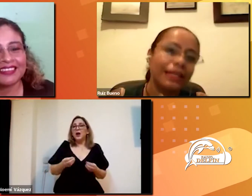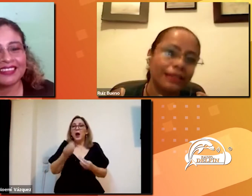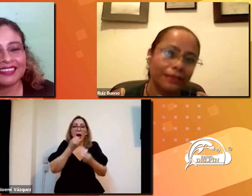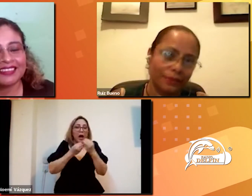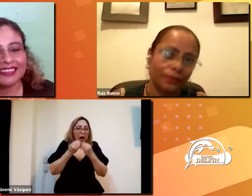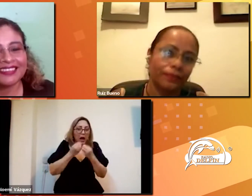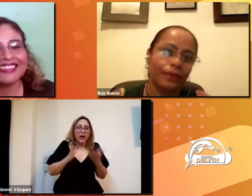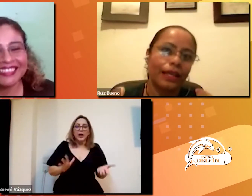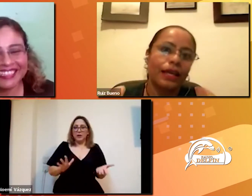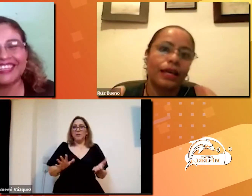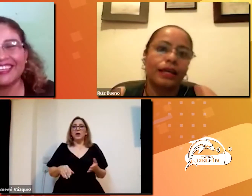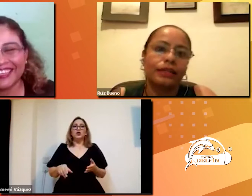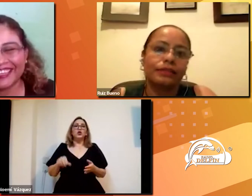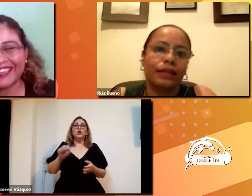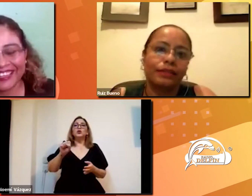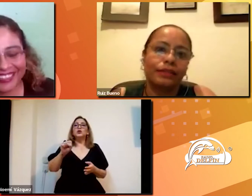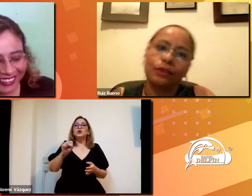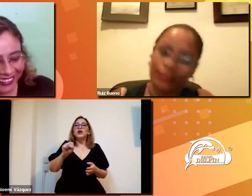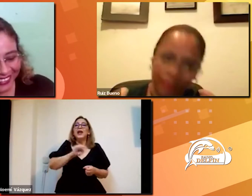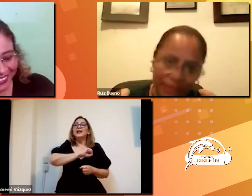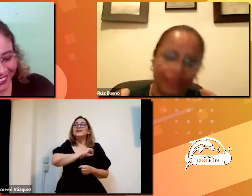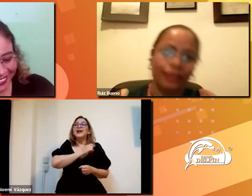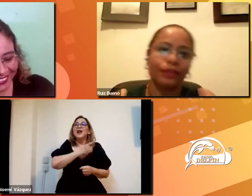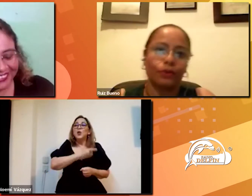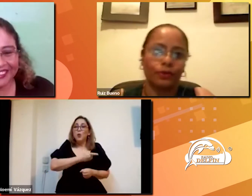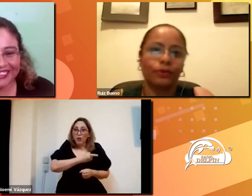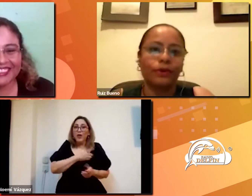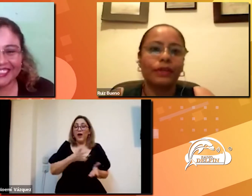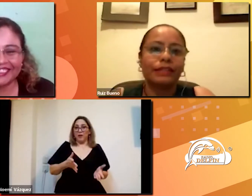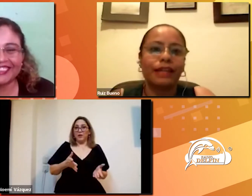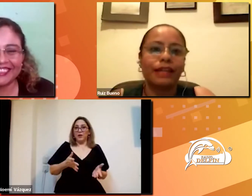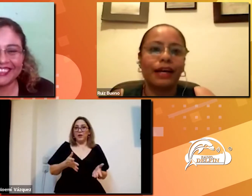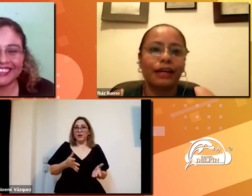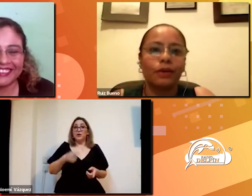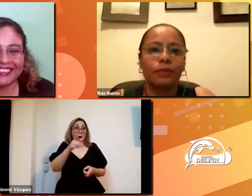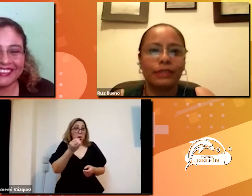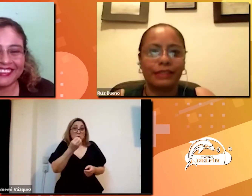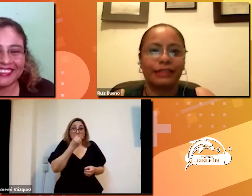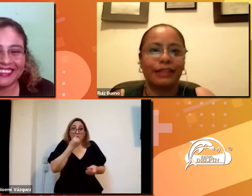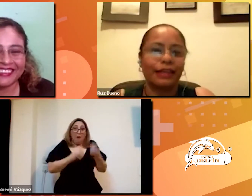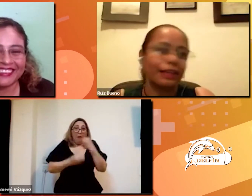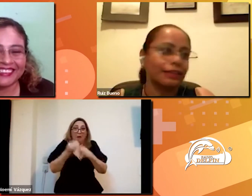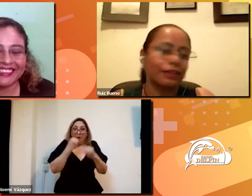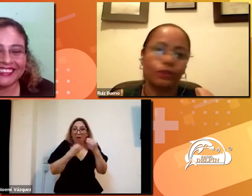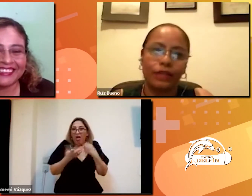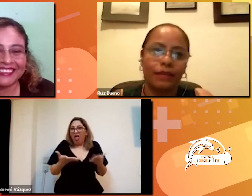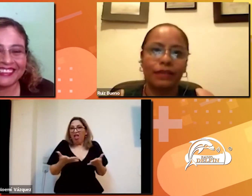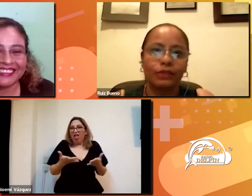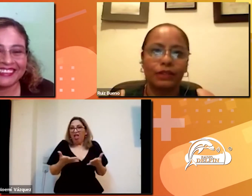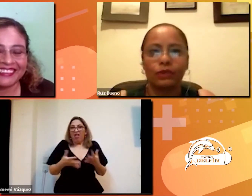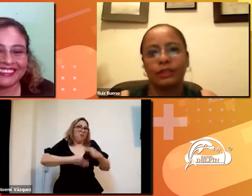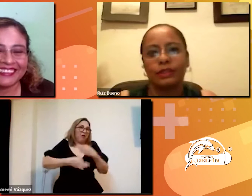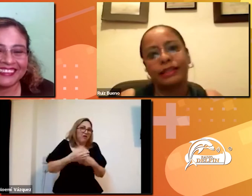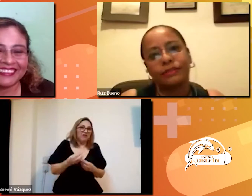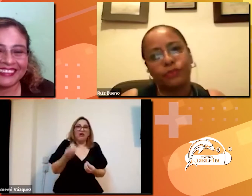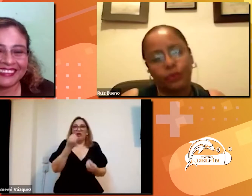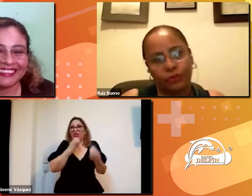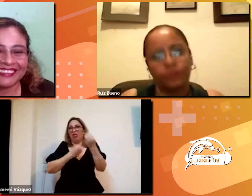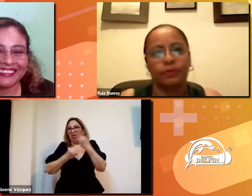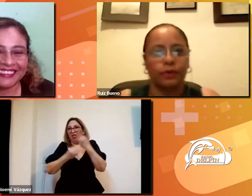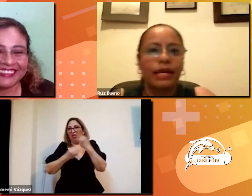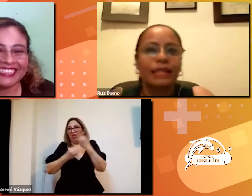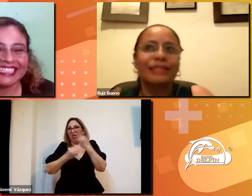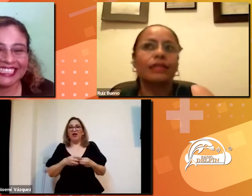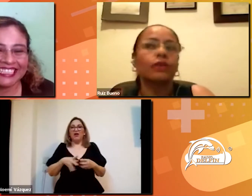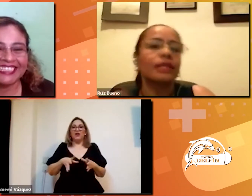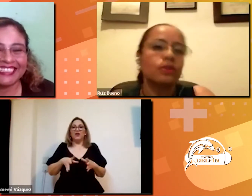eres nice, ¿no? Si no eres apestadito, ¿no? Si ya comes ciertos alimentos, entonces eres fuf,